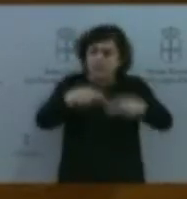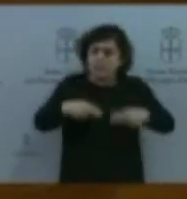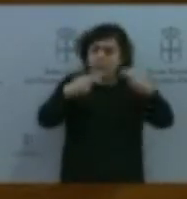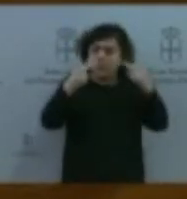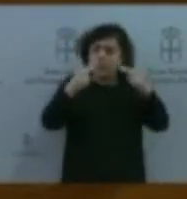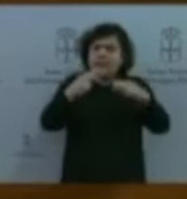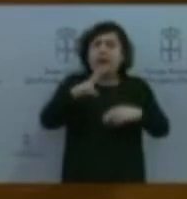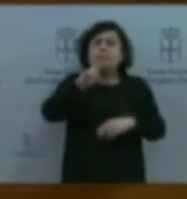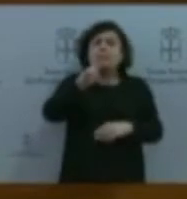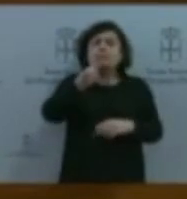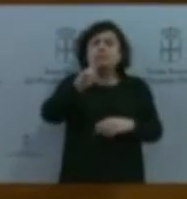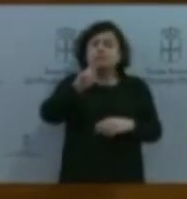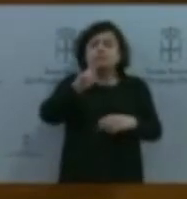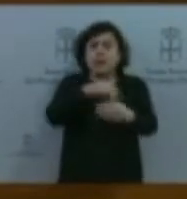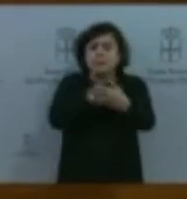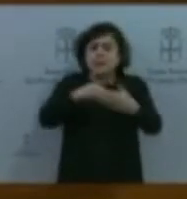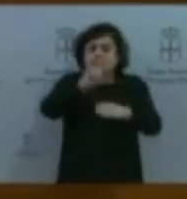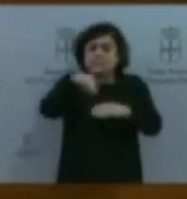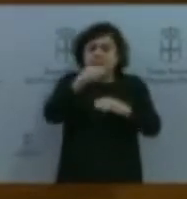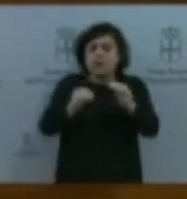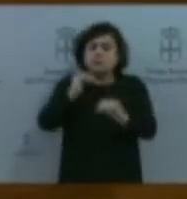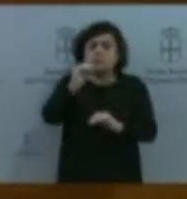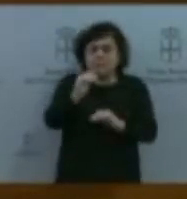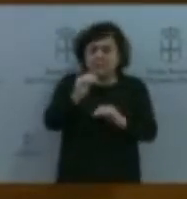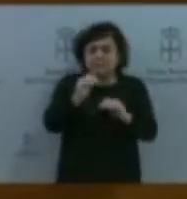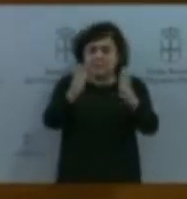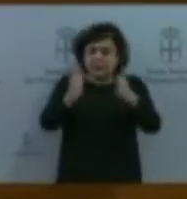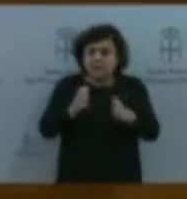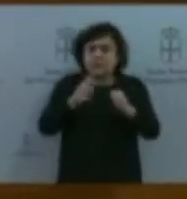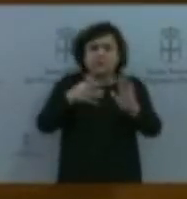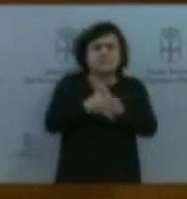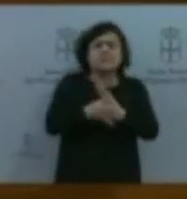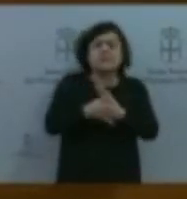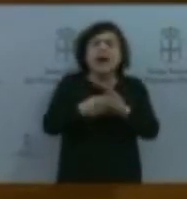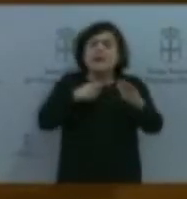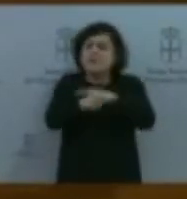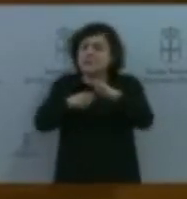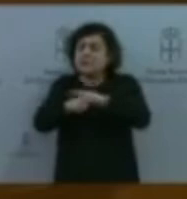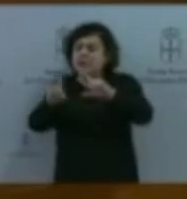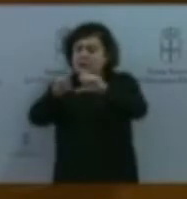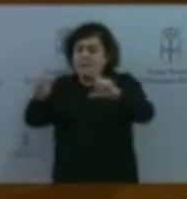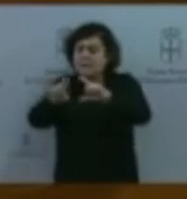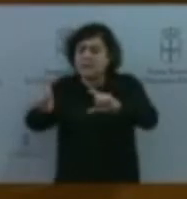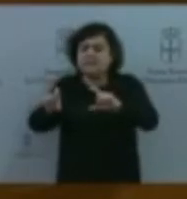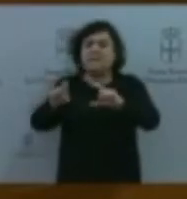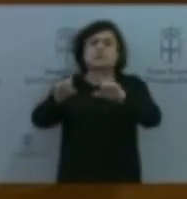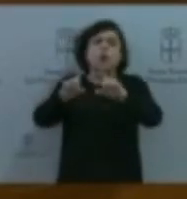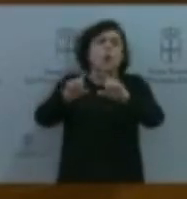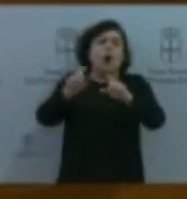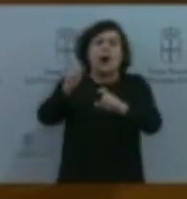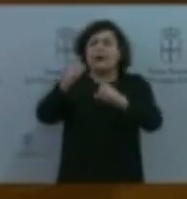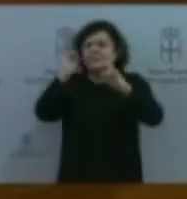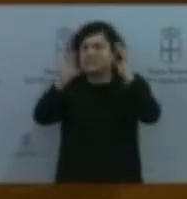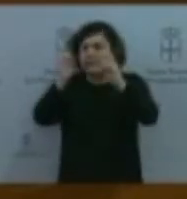de algo que puede esto contribuir a financiar otras empresas, otras actividades económicas, otros servicios públicos, y que sin embargo ustedes lo que están